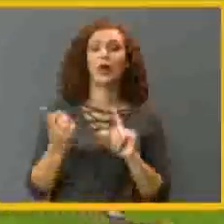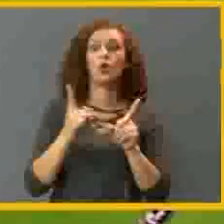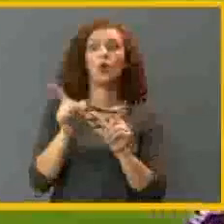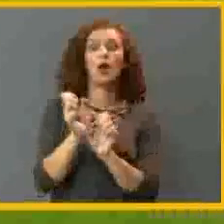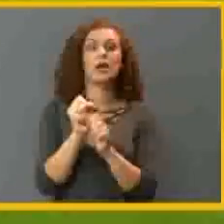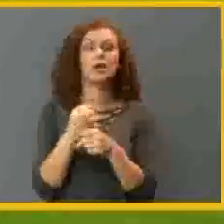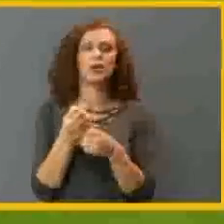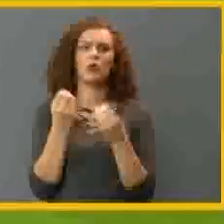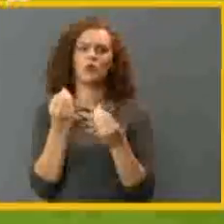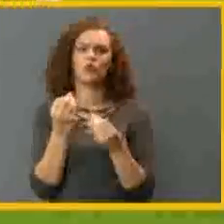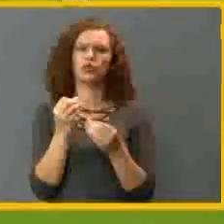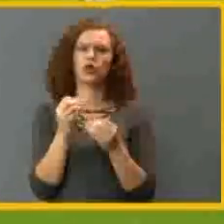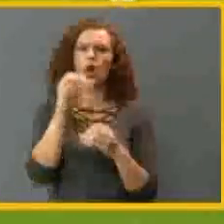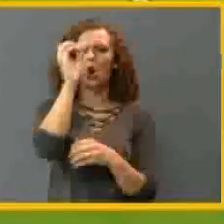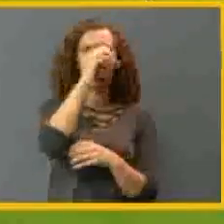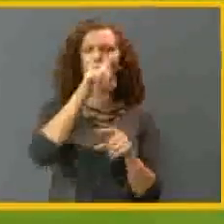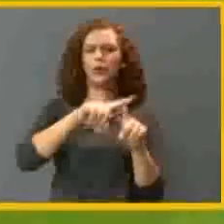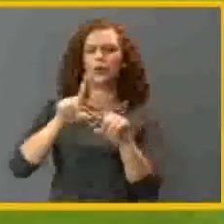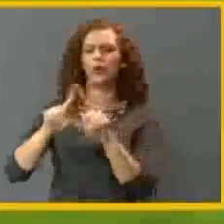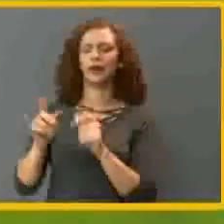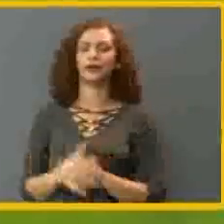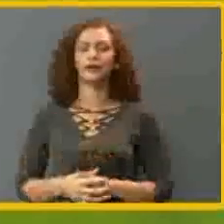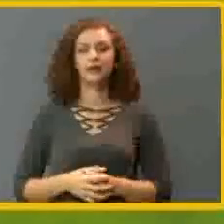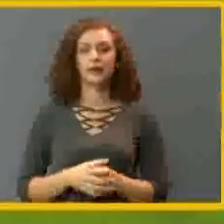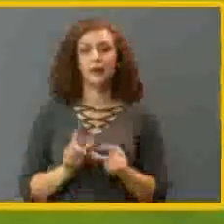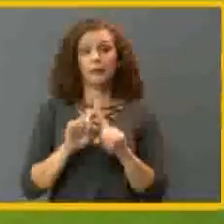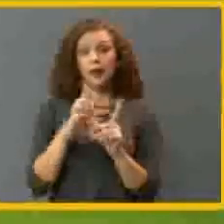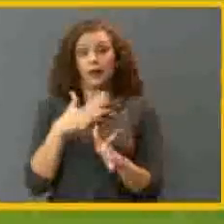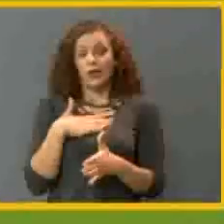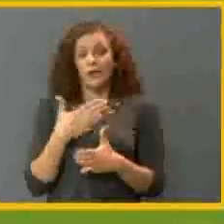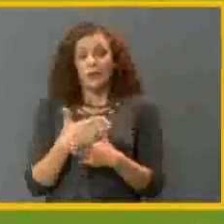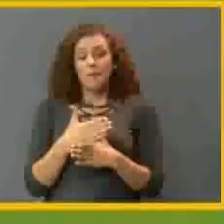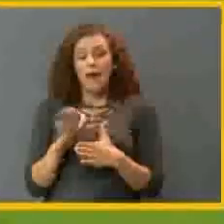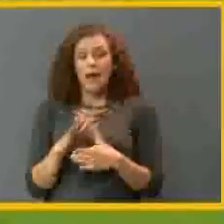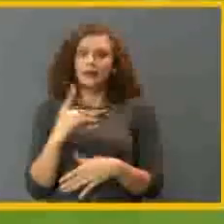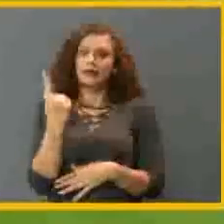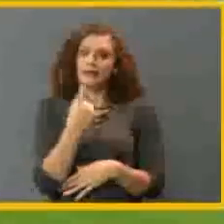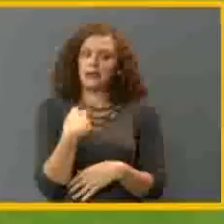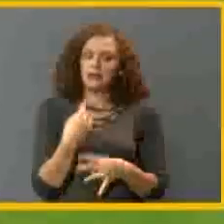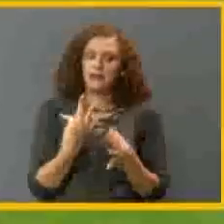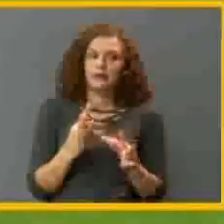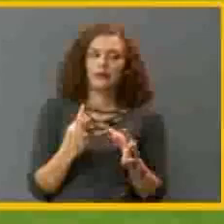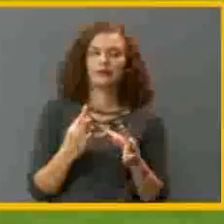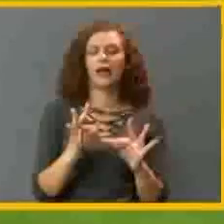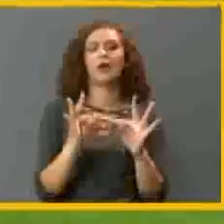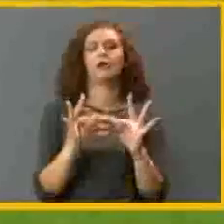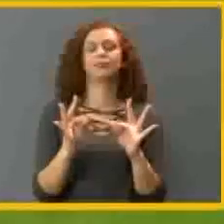generó muchos criterios. Pero de mi parte, siempre he intentado